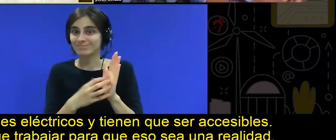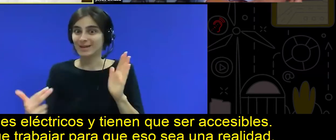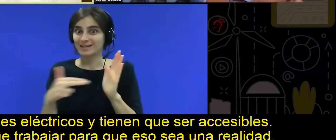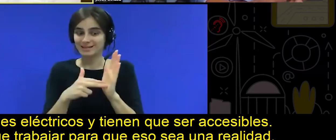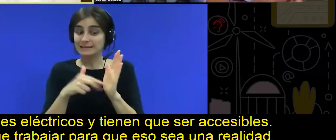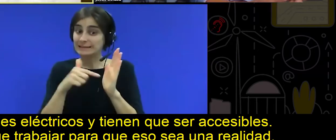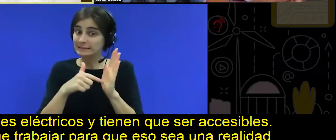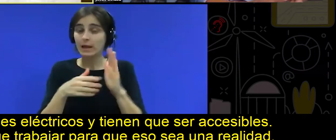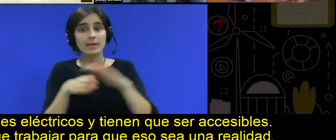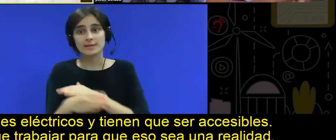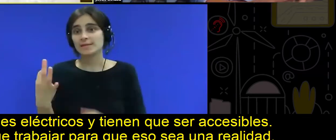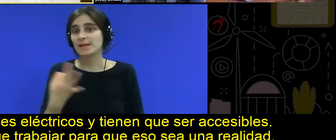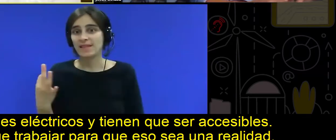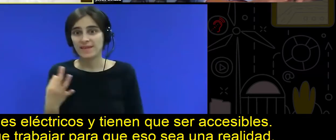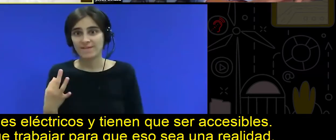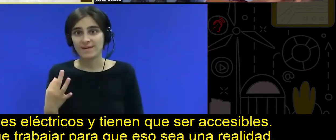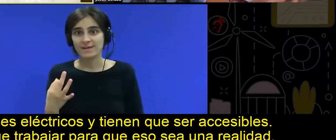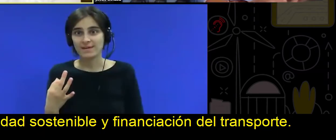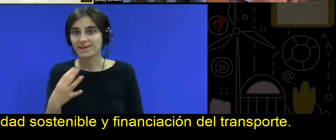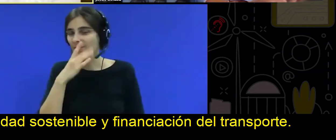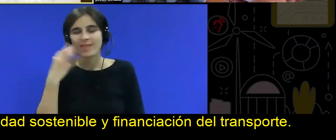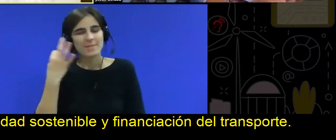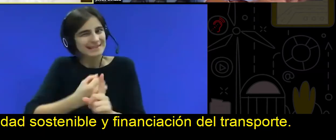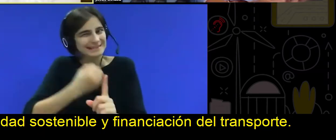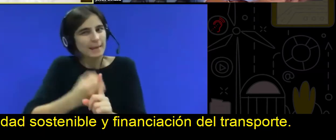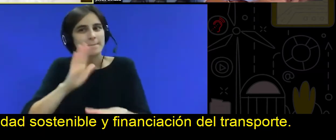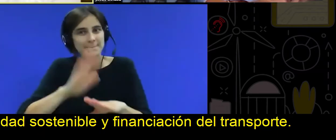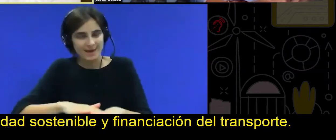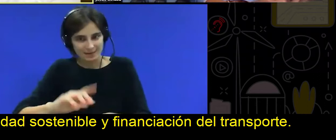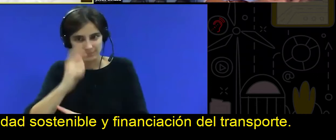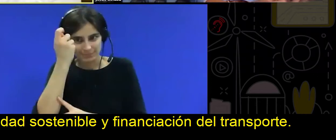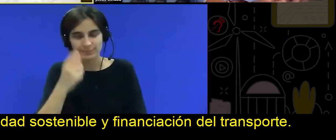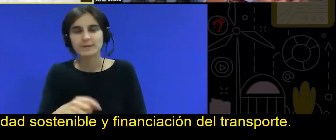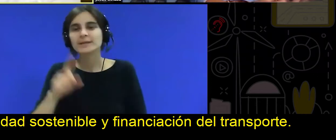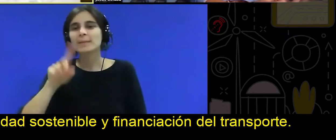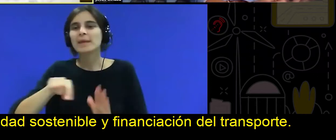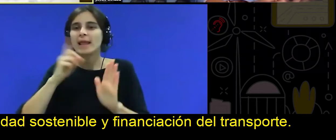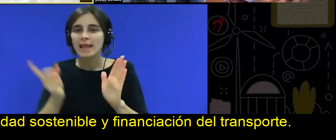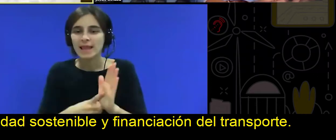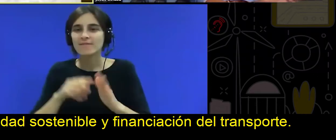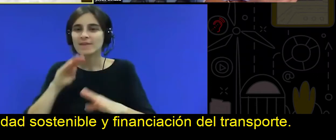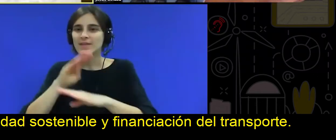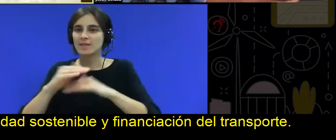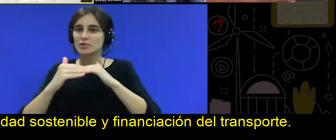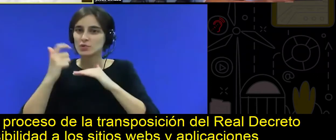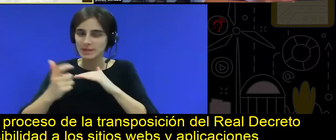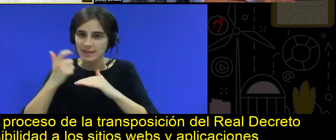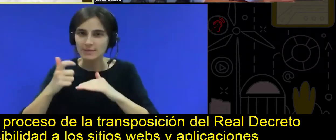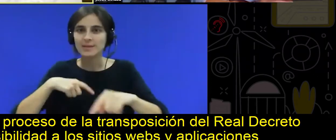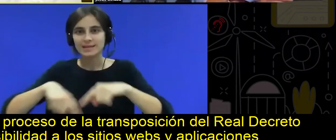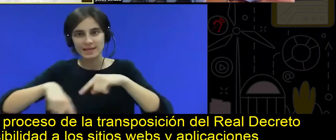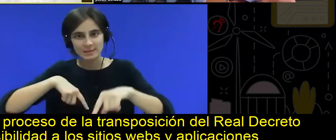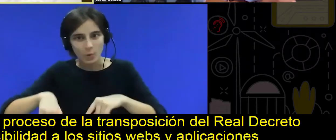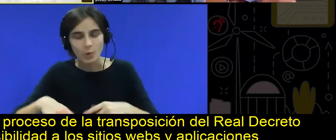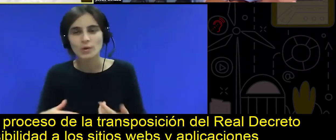eso sea una realidad. La Ley de Movilidad Sostenible y Financiación del Transporte. Estamos en pleno proceso